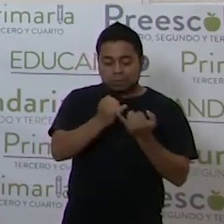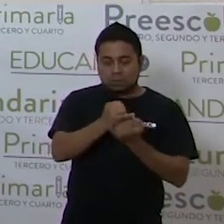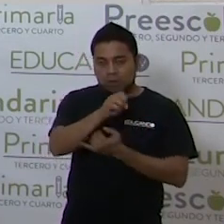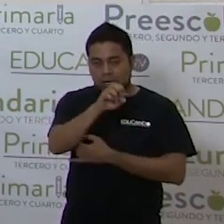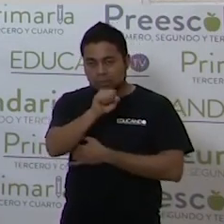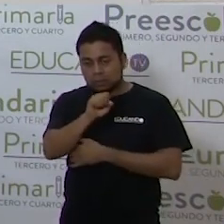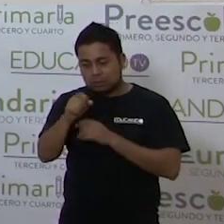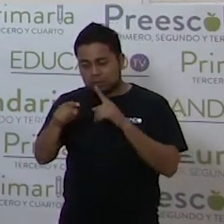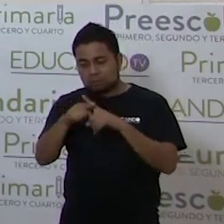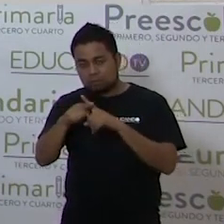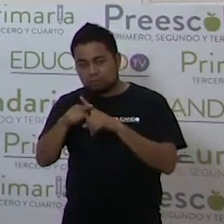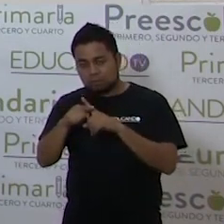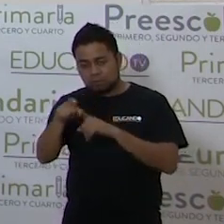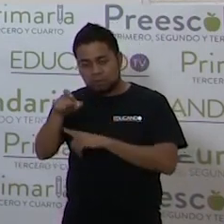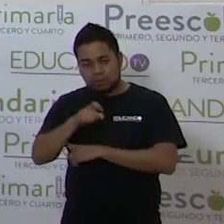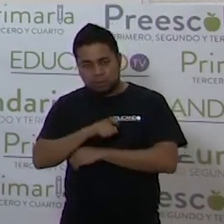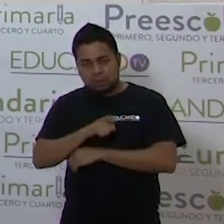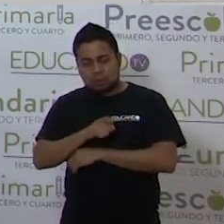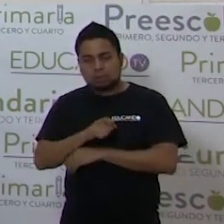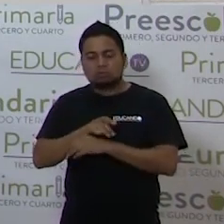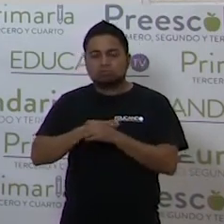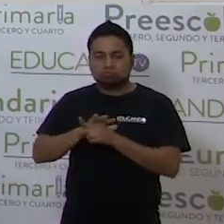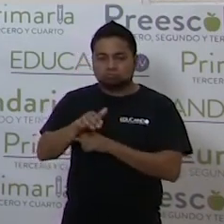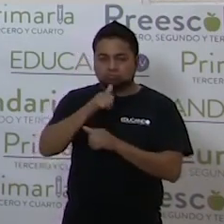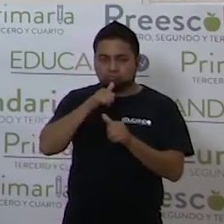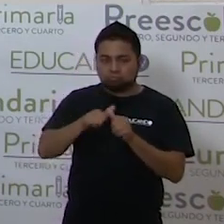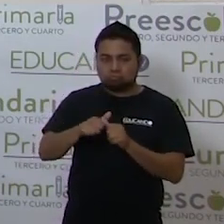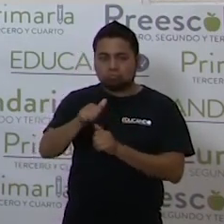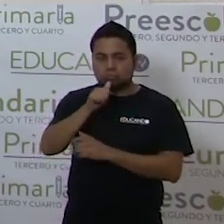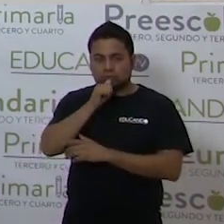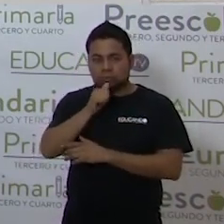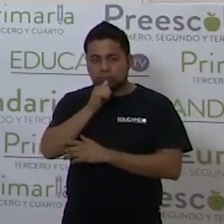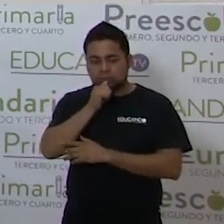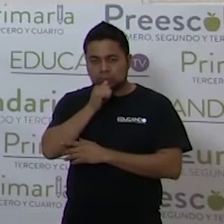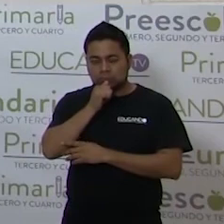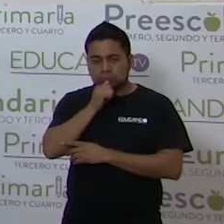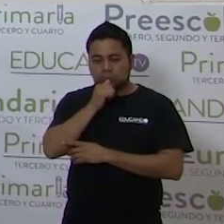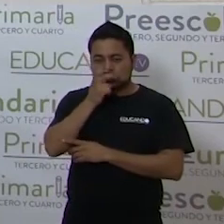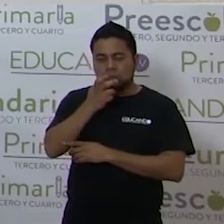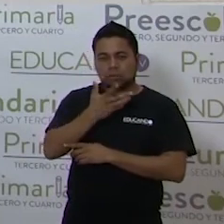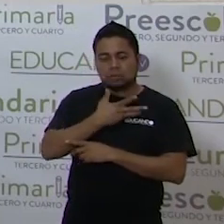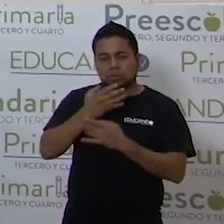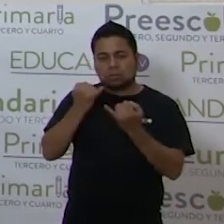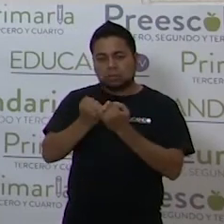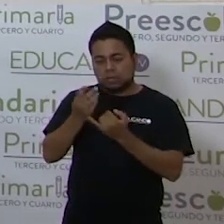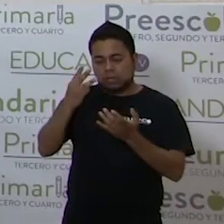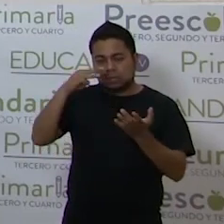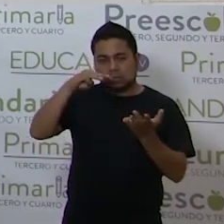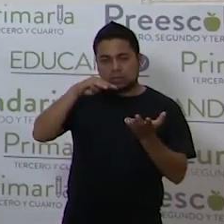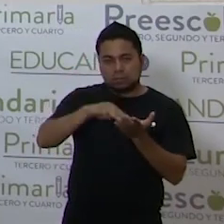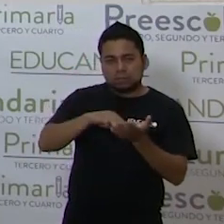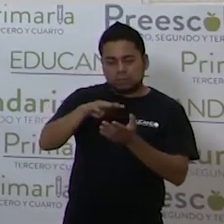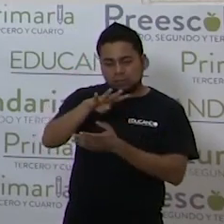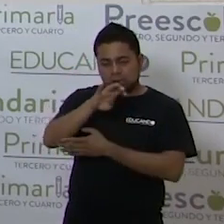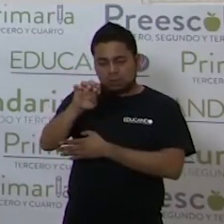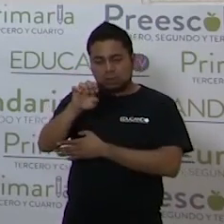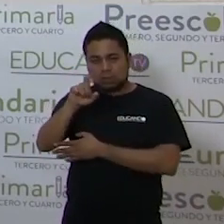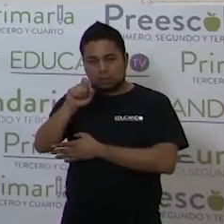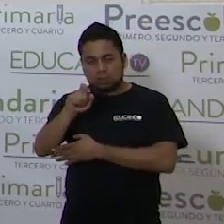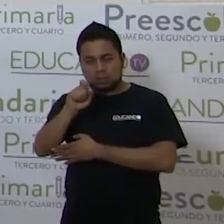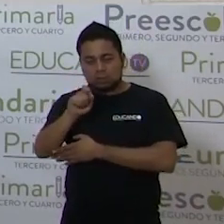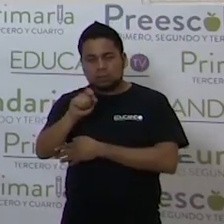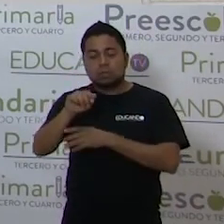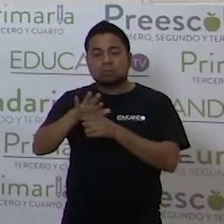por equis que vamos a determinar todavía su valor que va a ser igual a 3.420